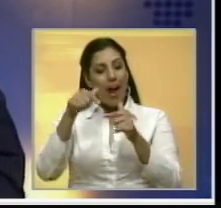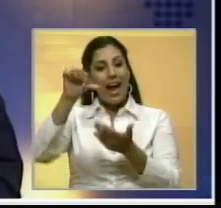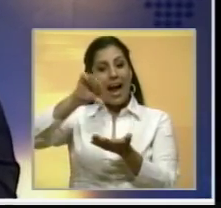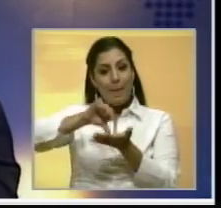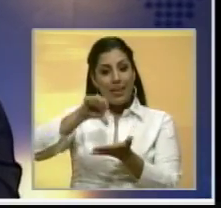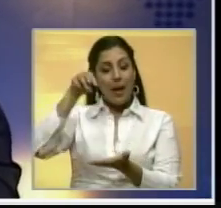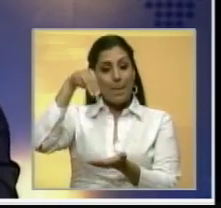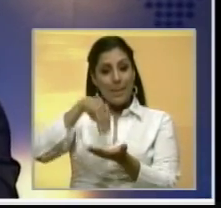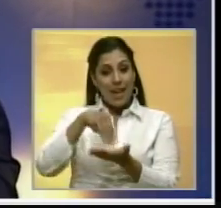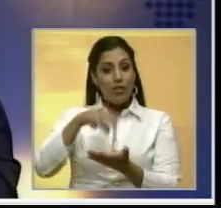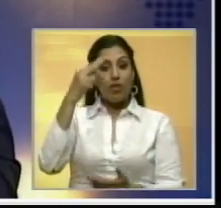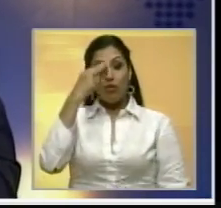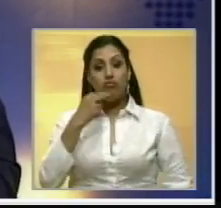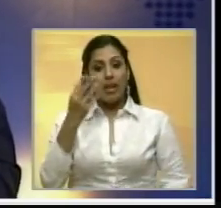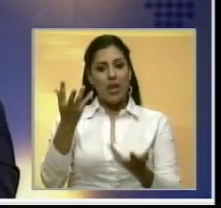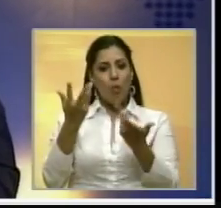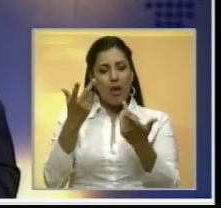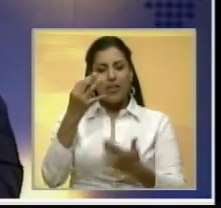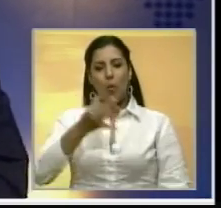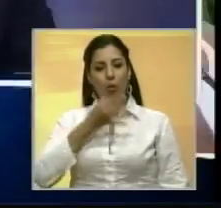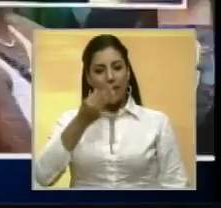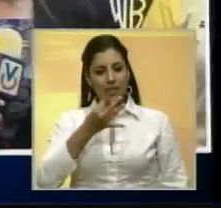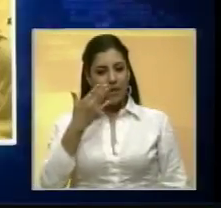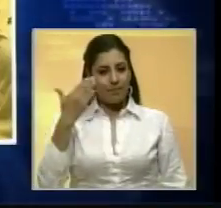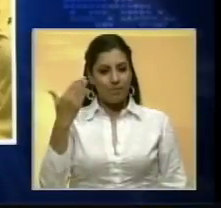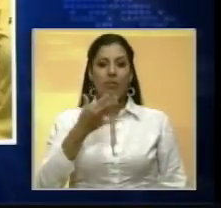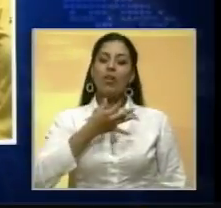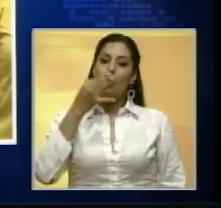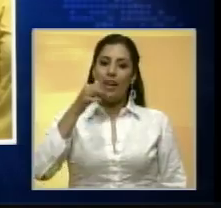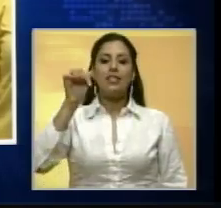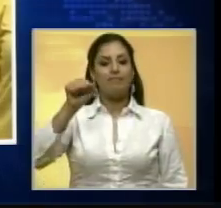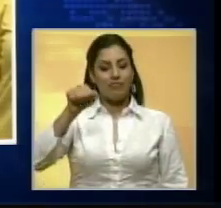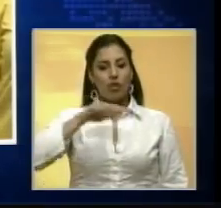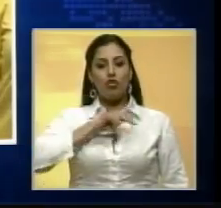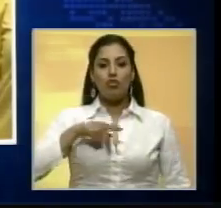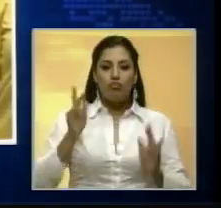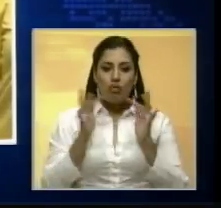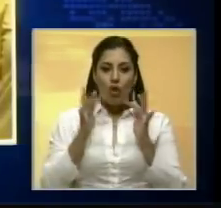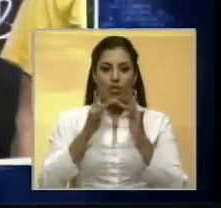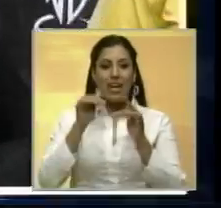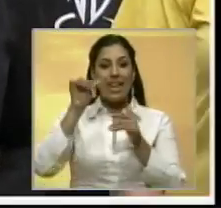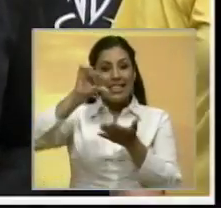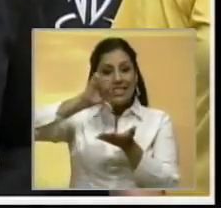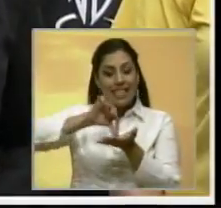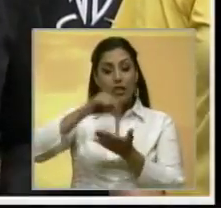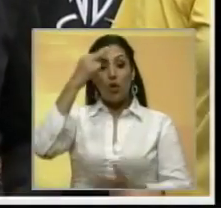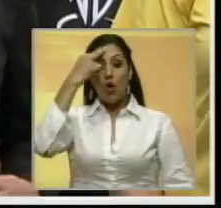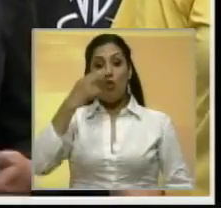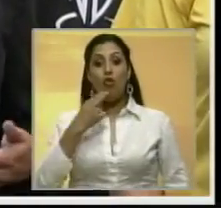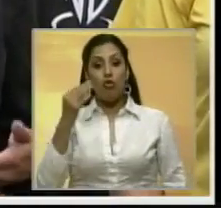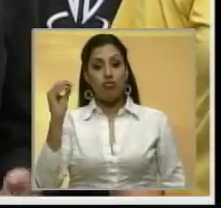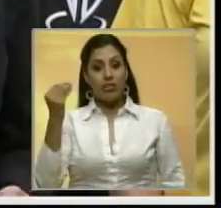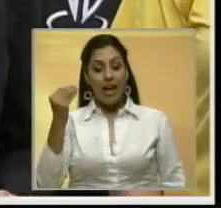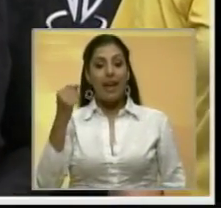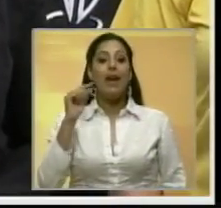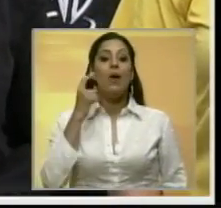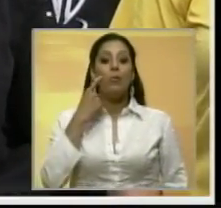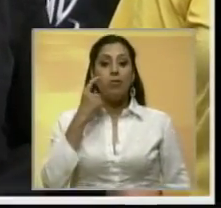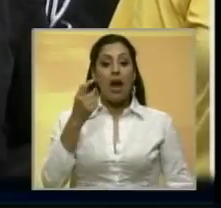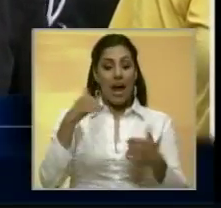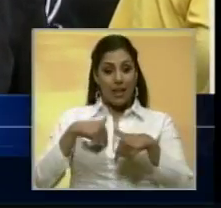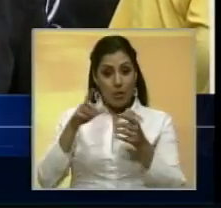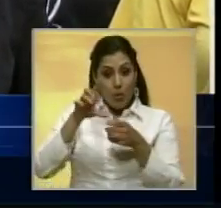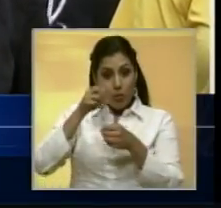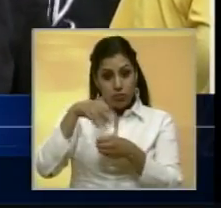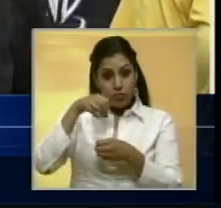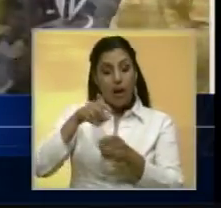capital mirandina y nos cuenta más. Maoli, buenas tardes. Así es, buenas tardes. En efecto, el contacto lo hacemos desde el centro de Los Teques, donde la Mesa de la Unidad